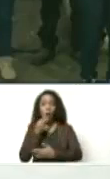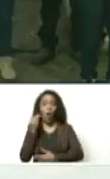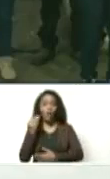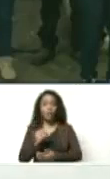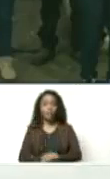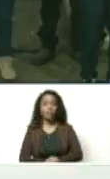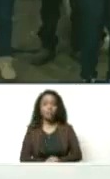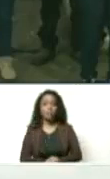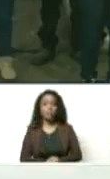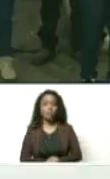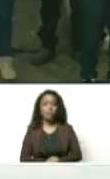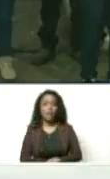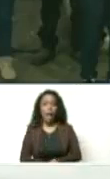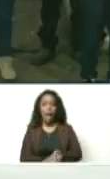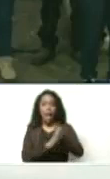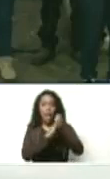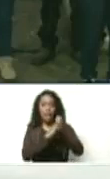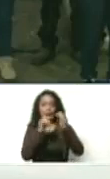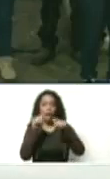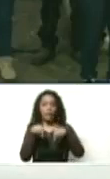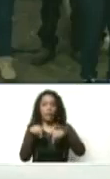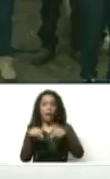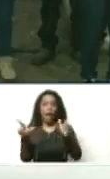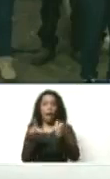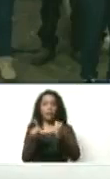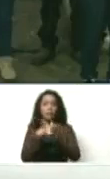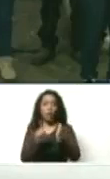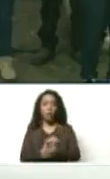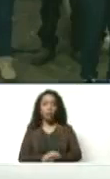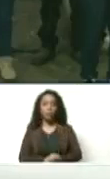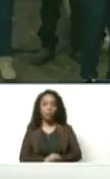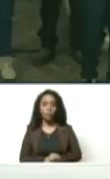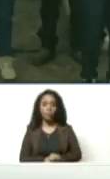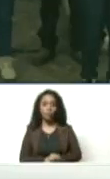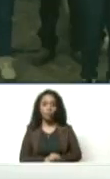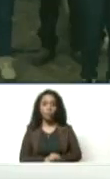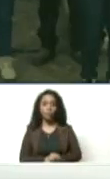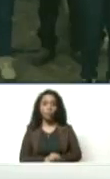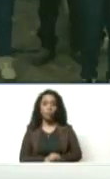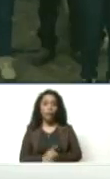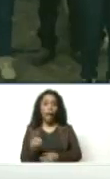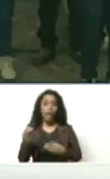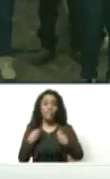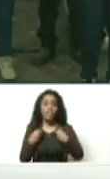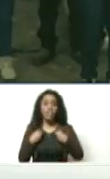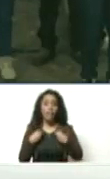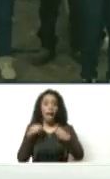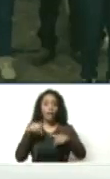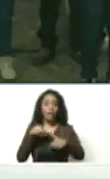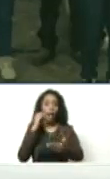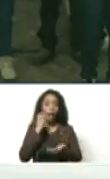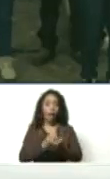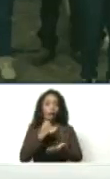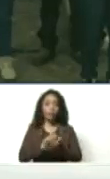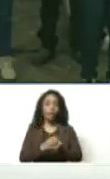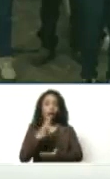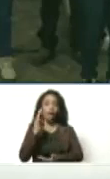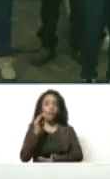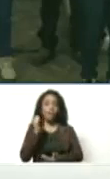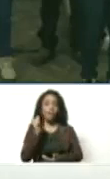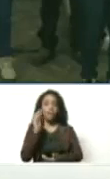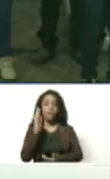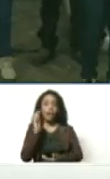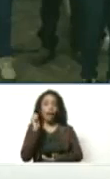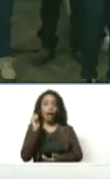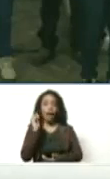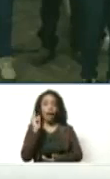joven líder estudiantil aquí en el liceo. Él vive en Los Frailes de Catia, me dijo. En